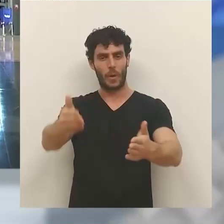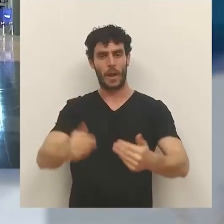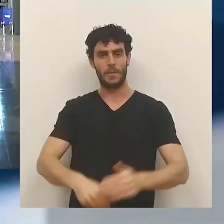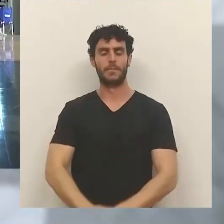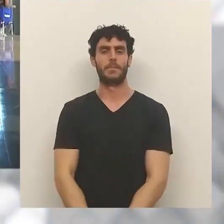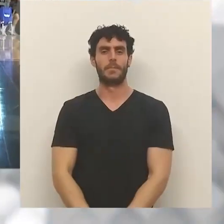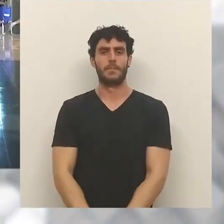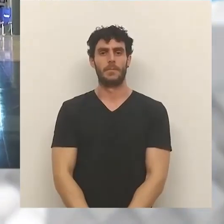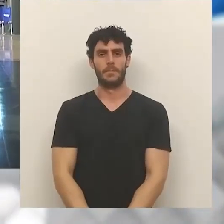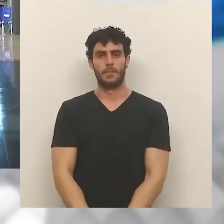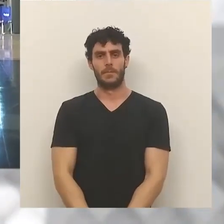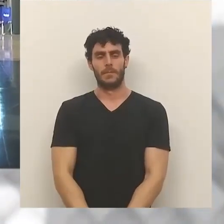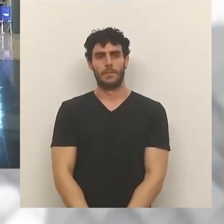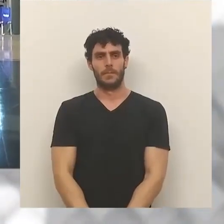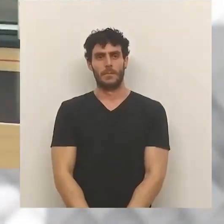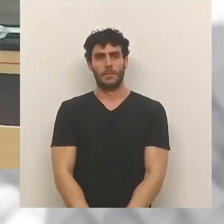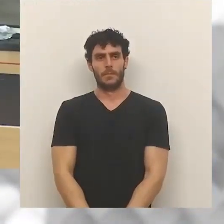partidos disputados hasta el momento.